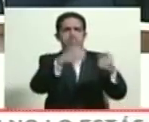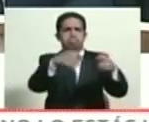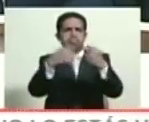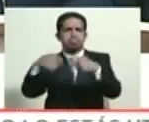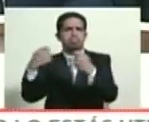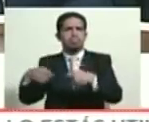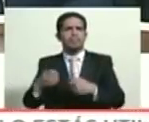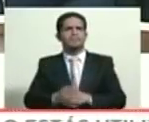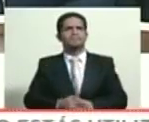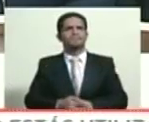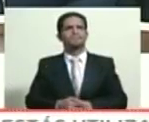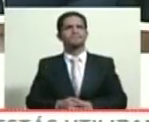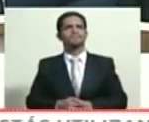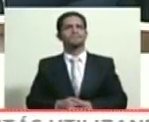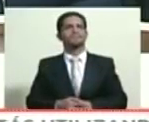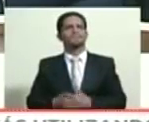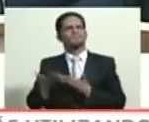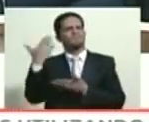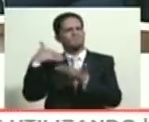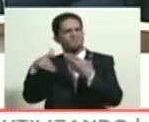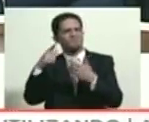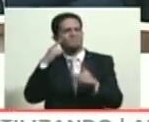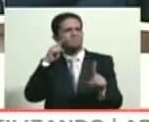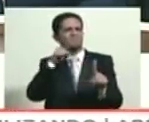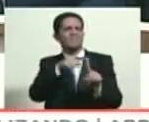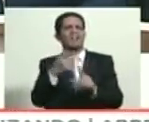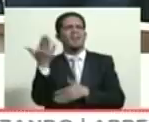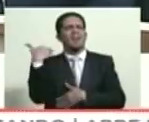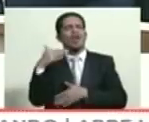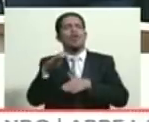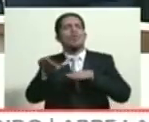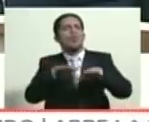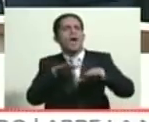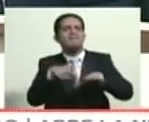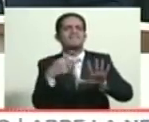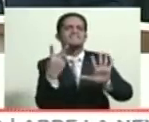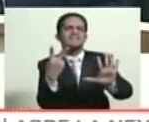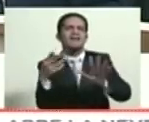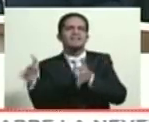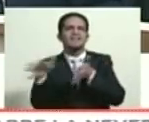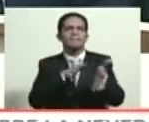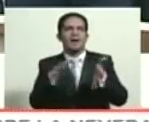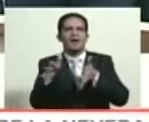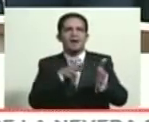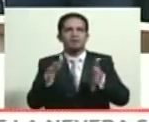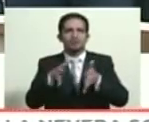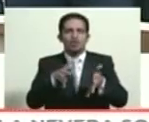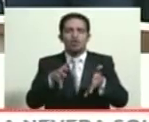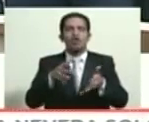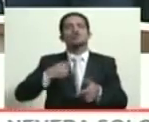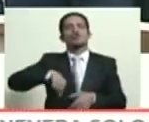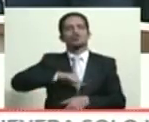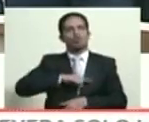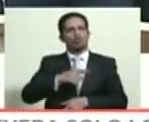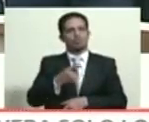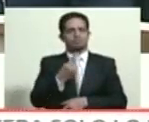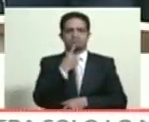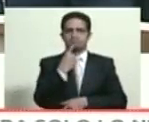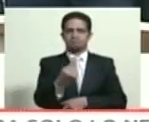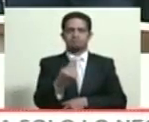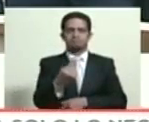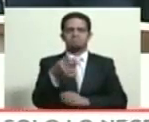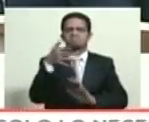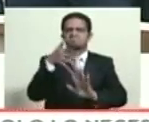Con motivo del ataque brutal del jueves 7 de marzo, dijimos